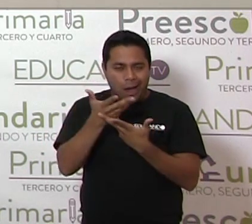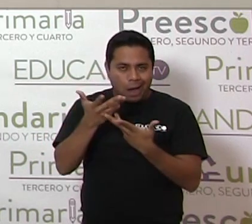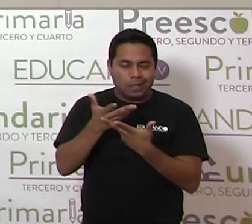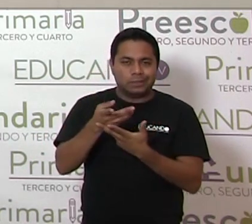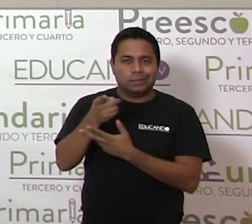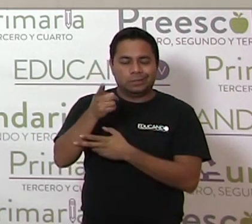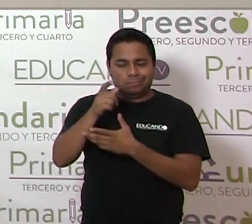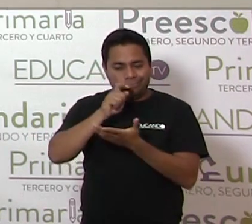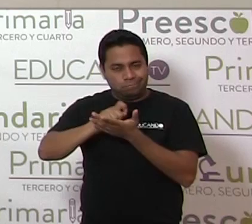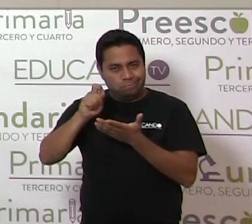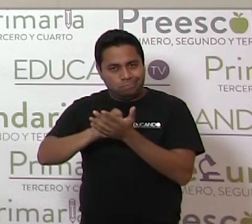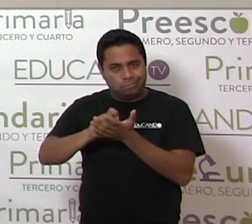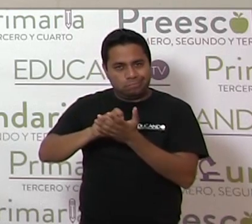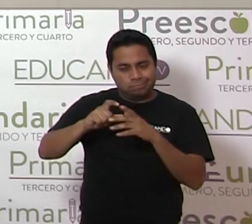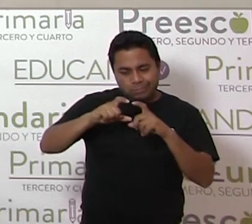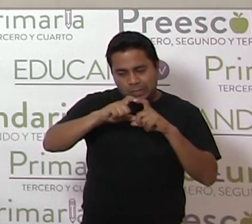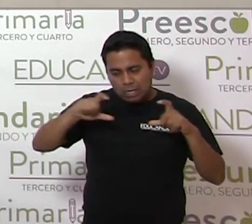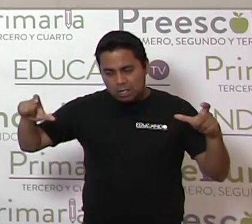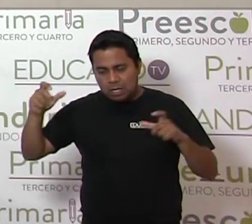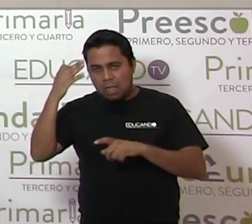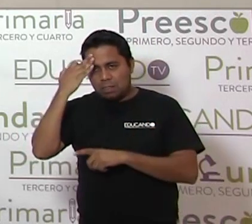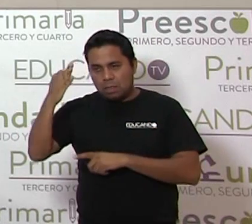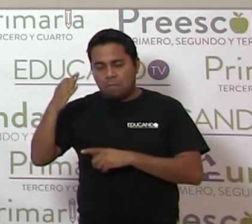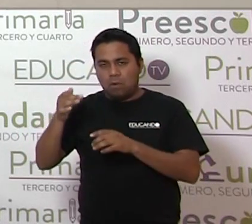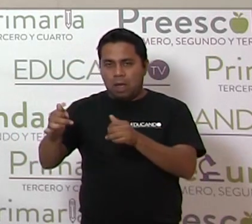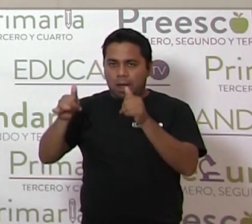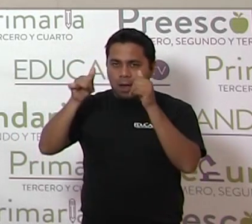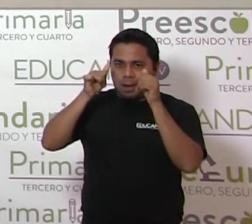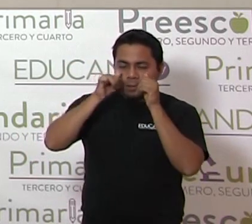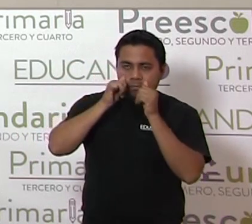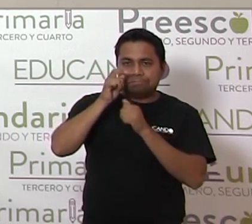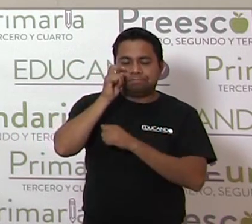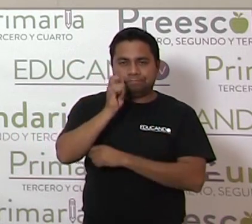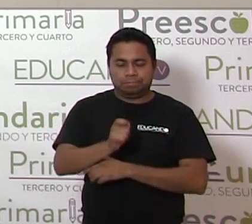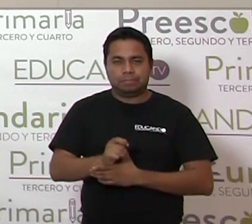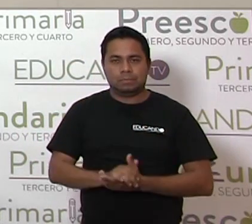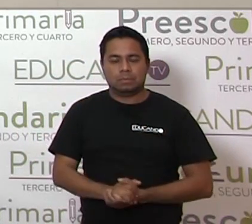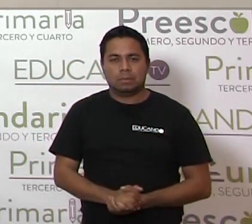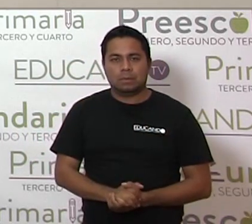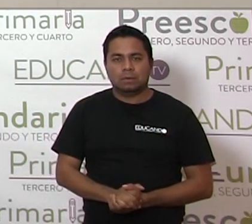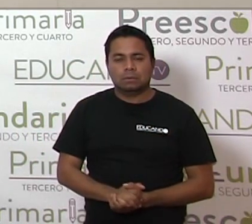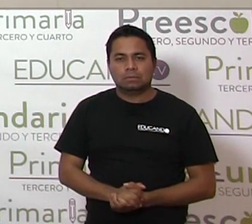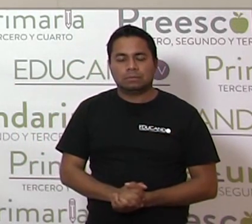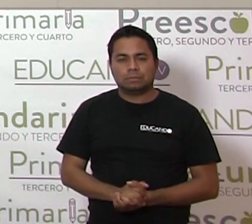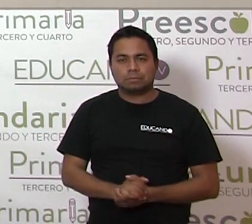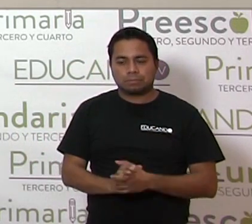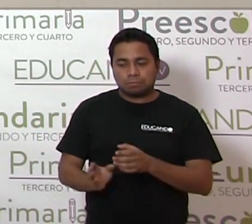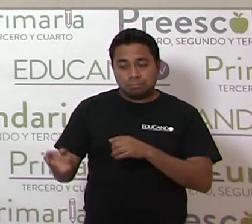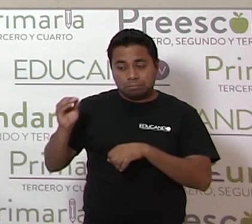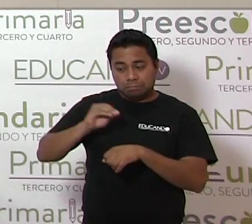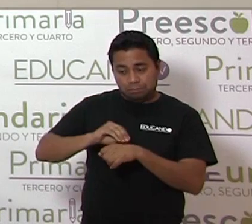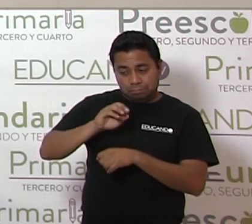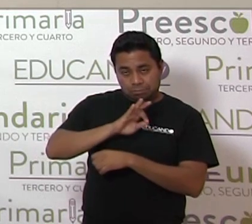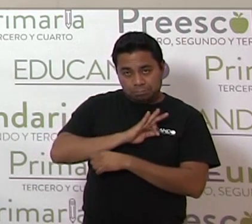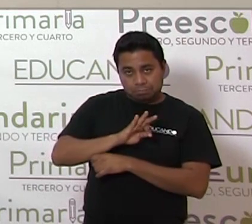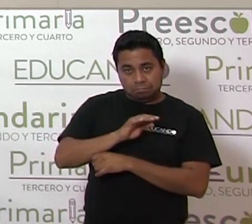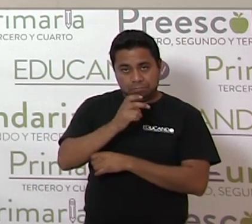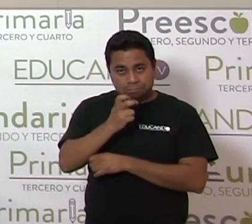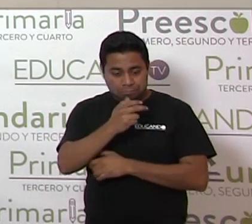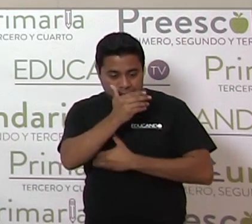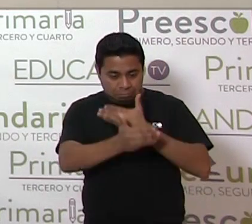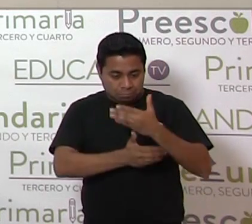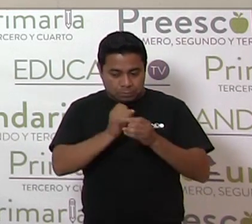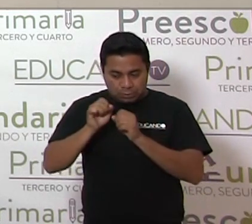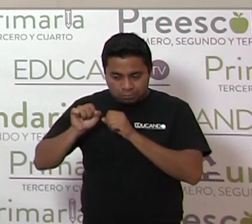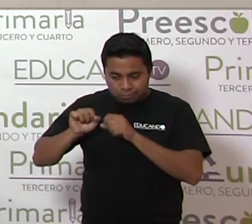nuestra línea del tiempo, la cual va a definir esta parte y que también va a ser parte fundamental para